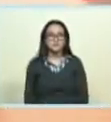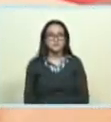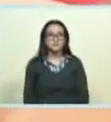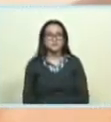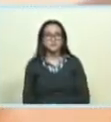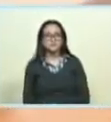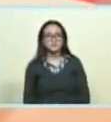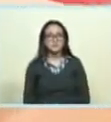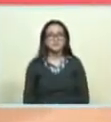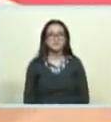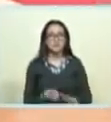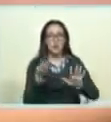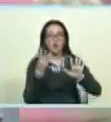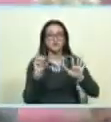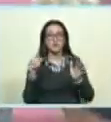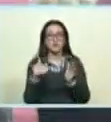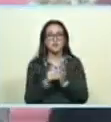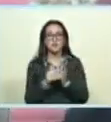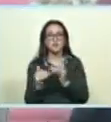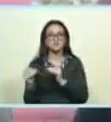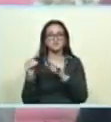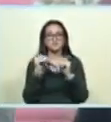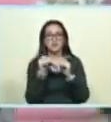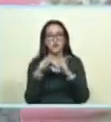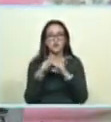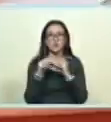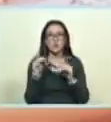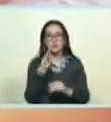Homologamos a 80.000 bolívares todas las becas.